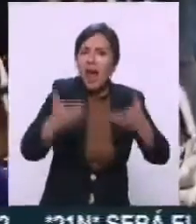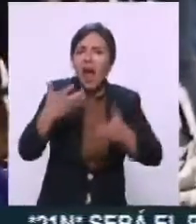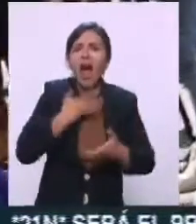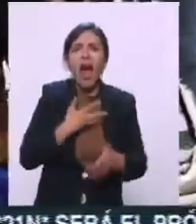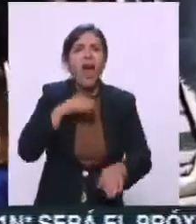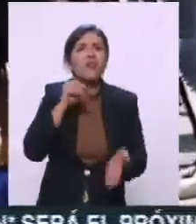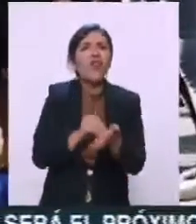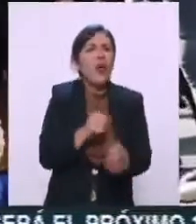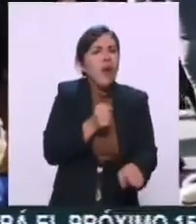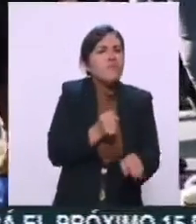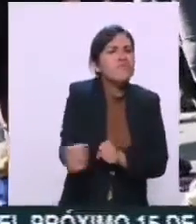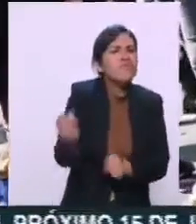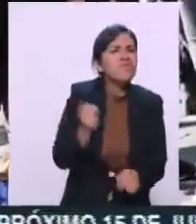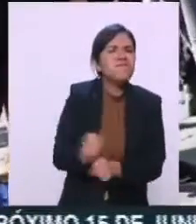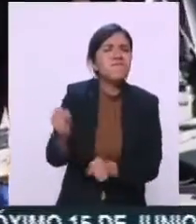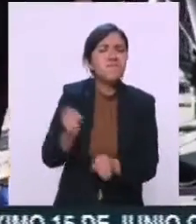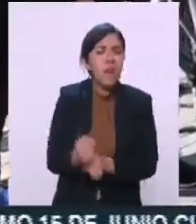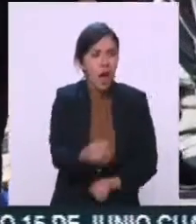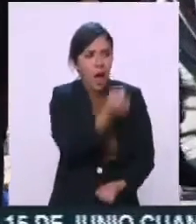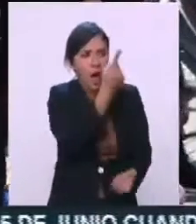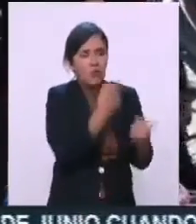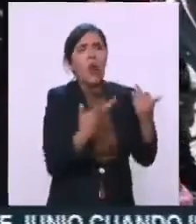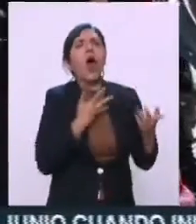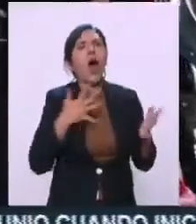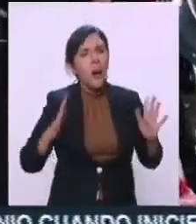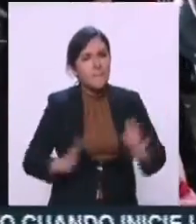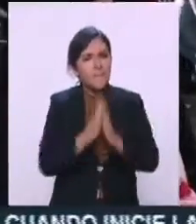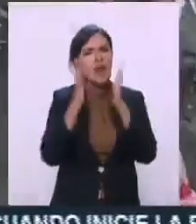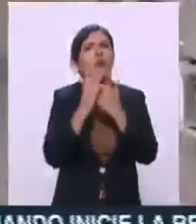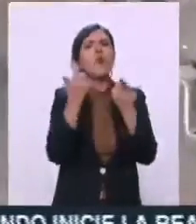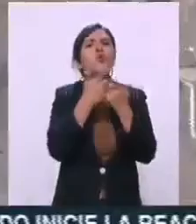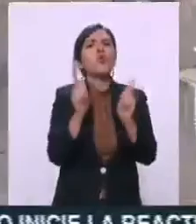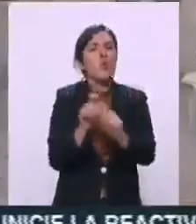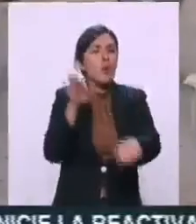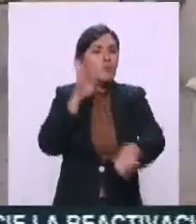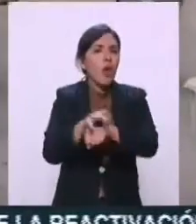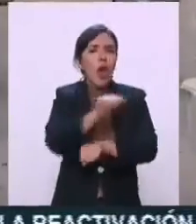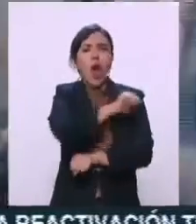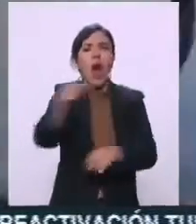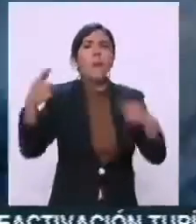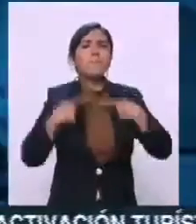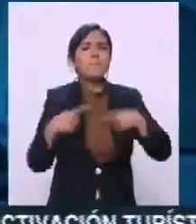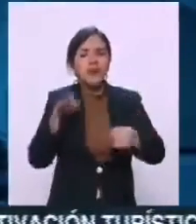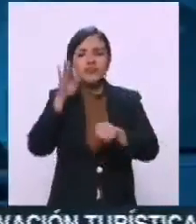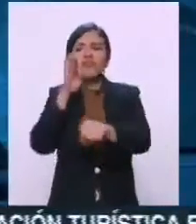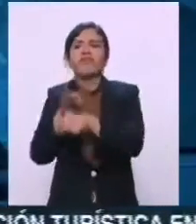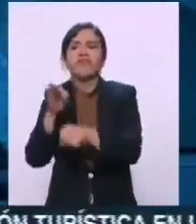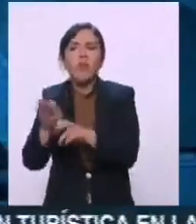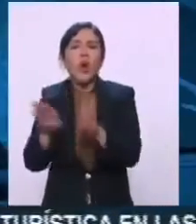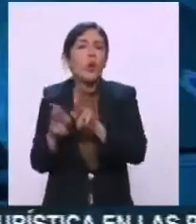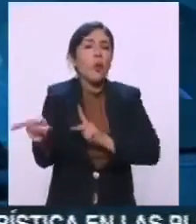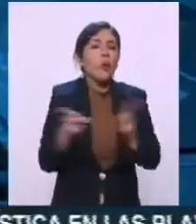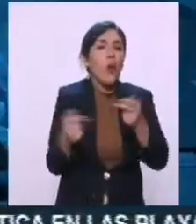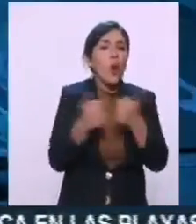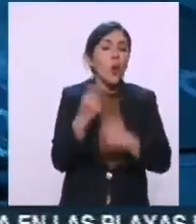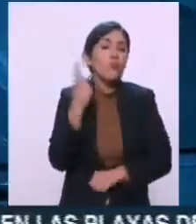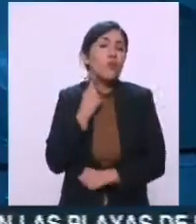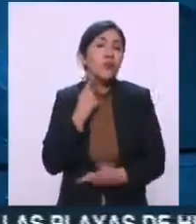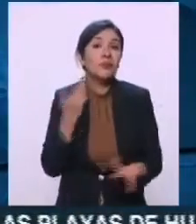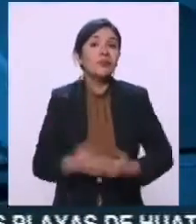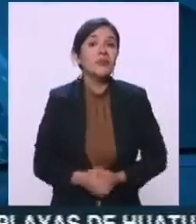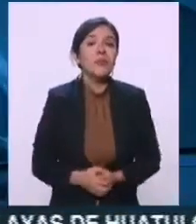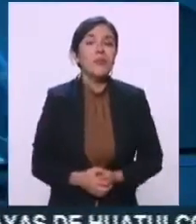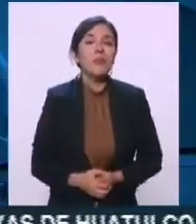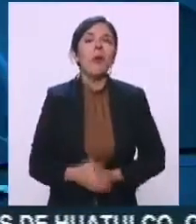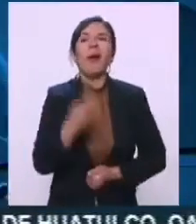que en otras, a cambio, pues hay participación de grupos que protegen a los manifestantes y de protocolos de la policía, Víctor.